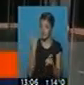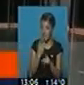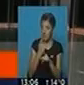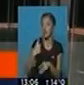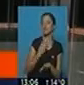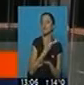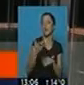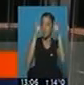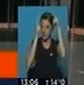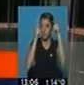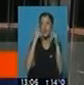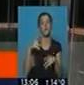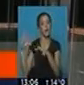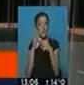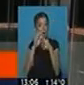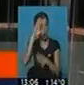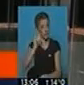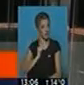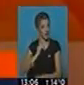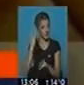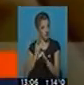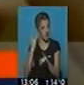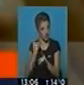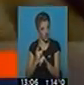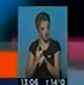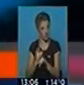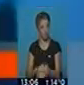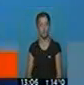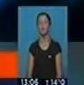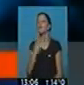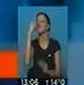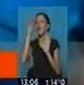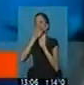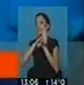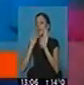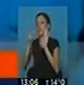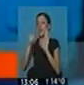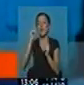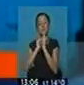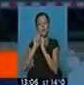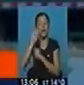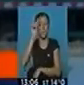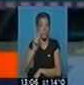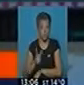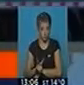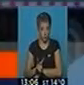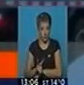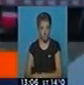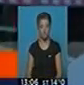socialismo bastante militar. Claro, a eso me refiero. Y esa es una característica que tiene que ver con la historia venezolana, pero que hace que las Fuerzas